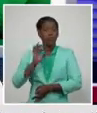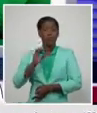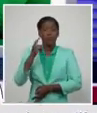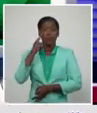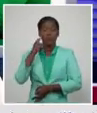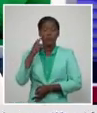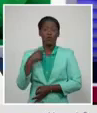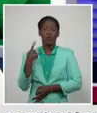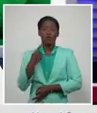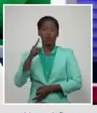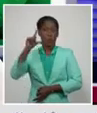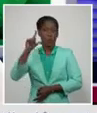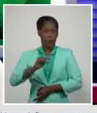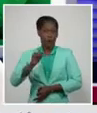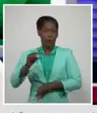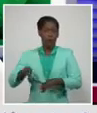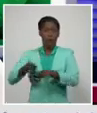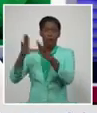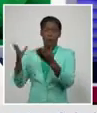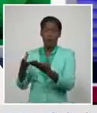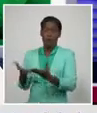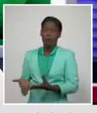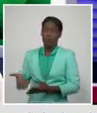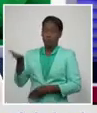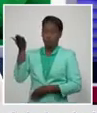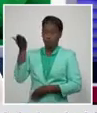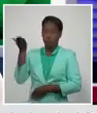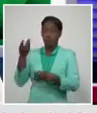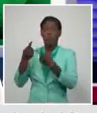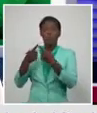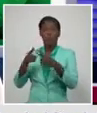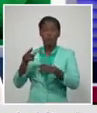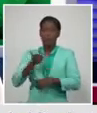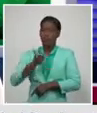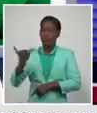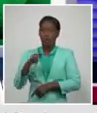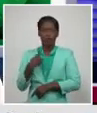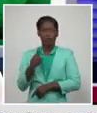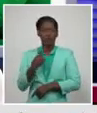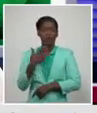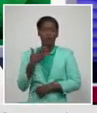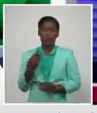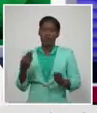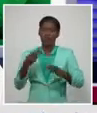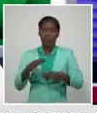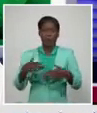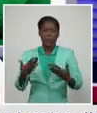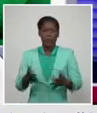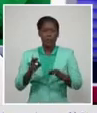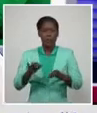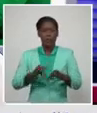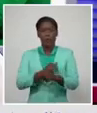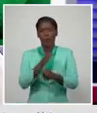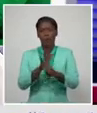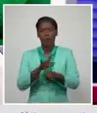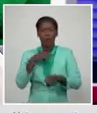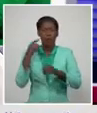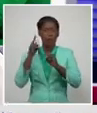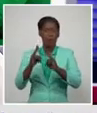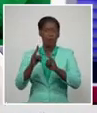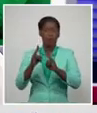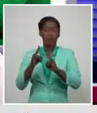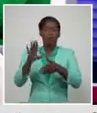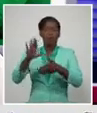que es de 2,18%, e inferior todavía más a la de la región de las Américas, que es de un